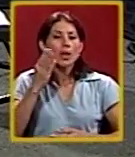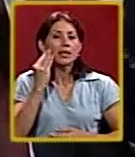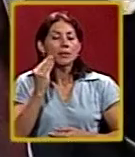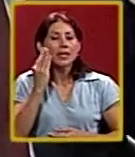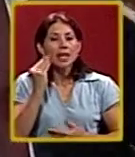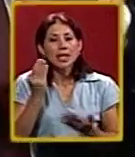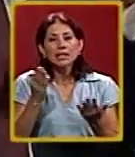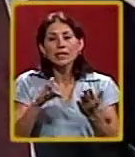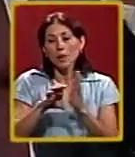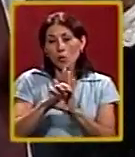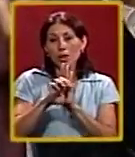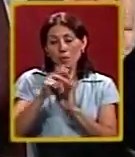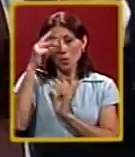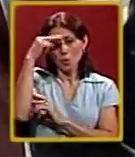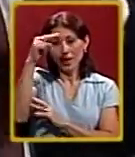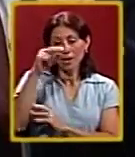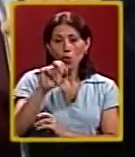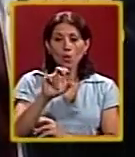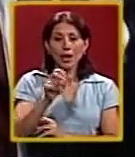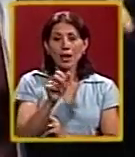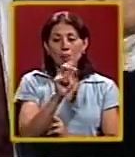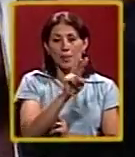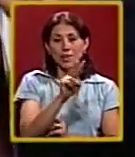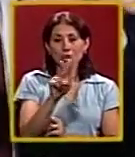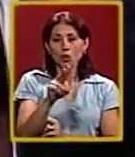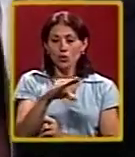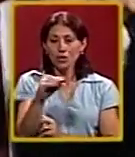Canal 22 y Canal 11, dado que